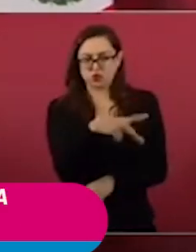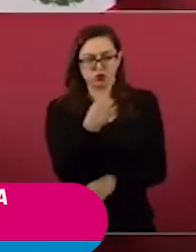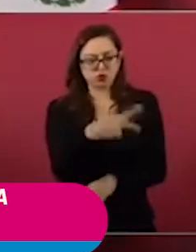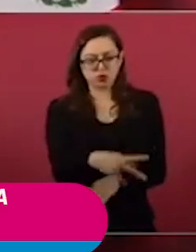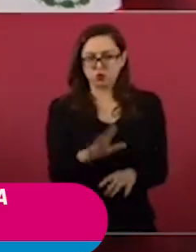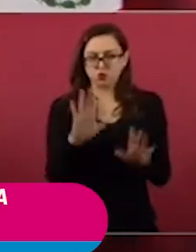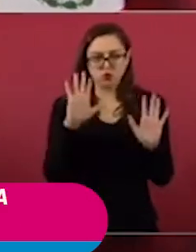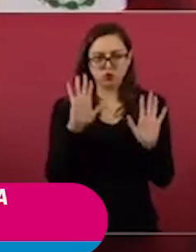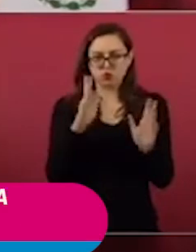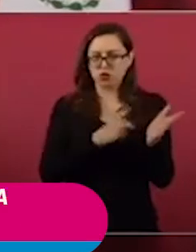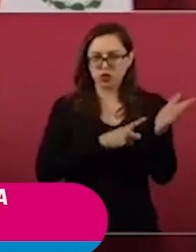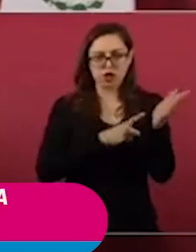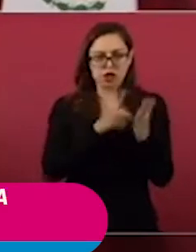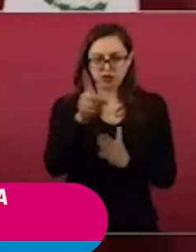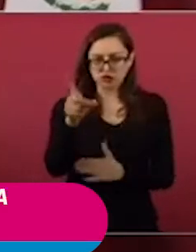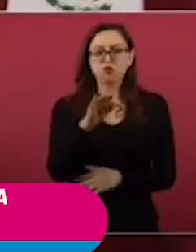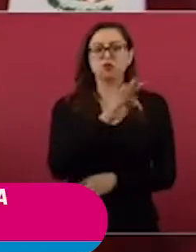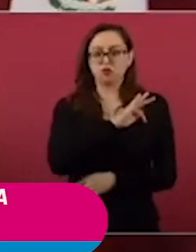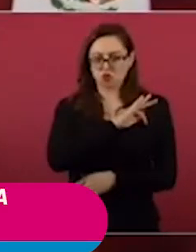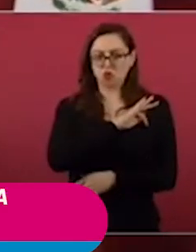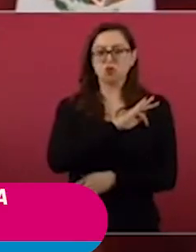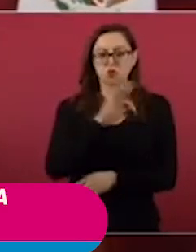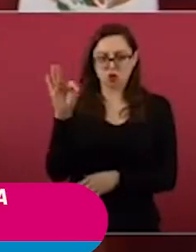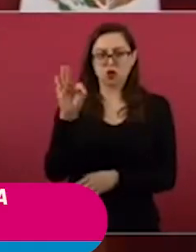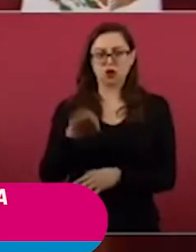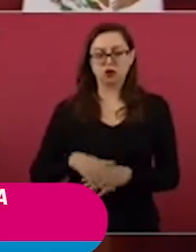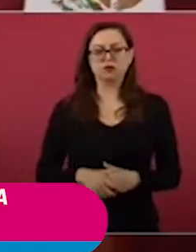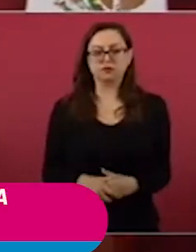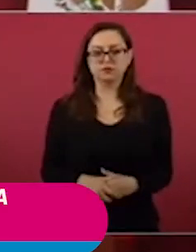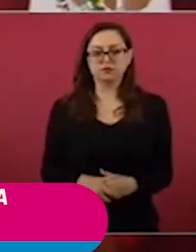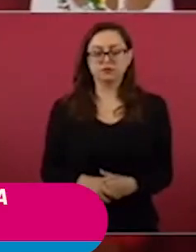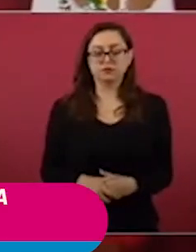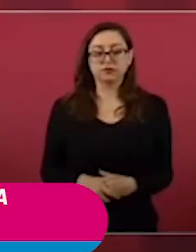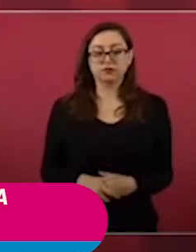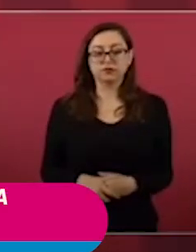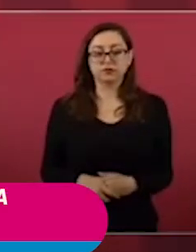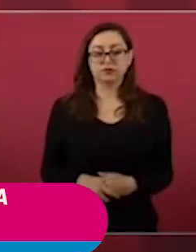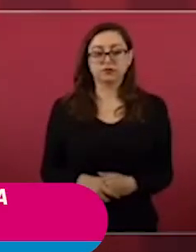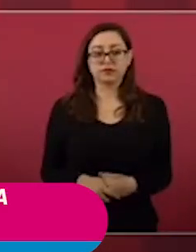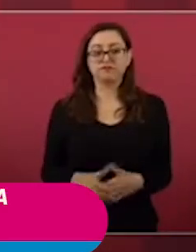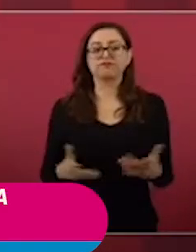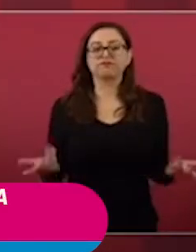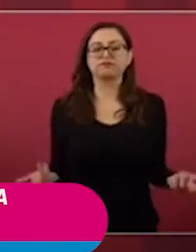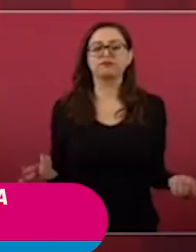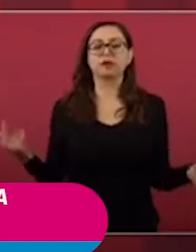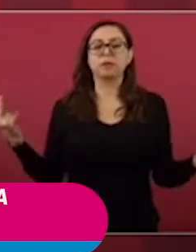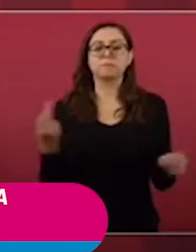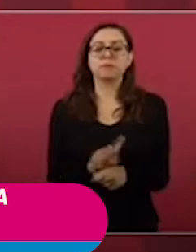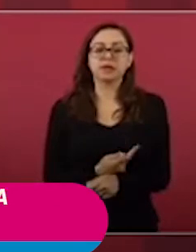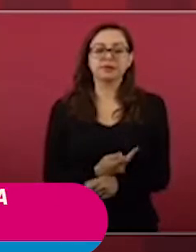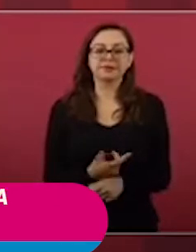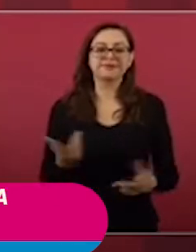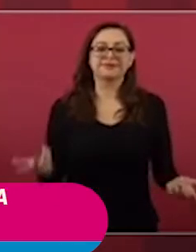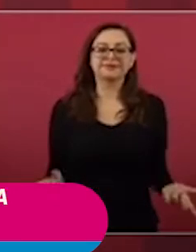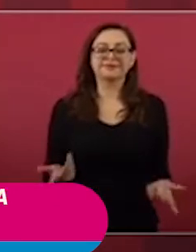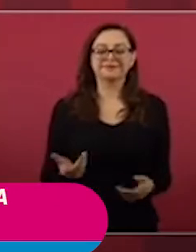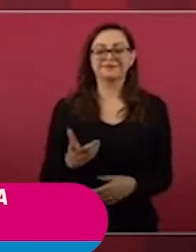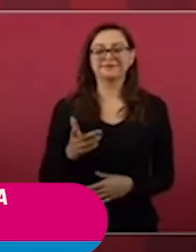provocación, porque coincide de que es el día de mi cumpleaños